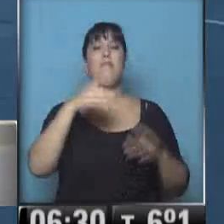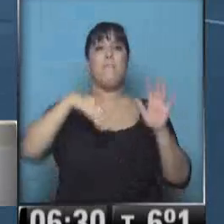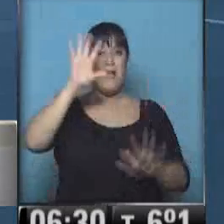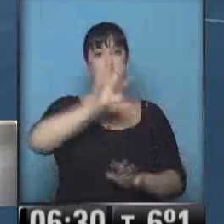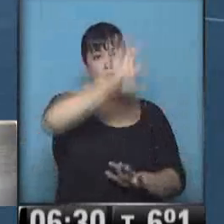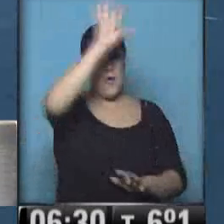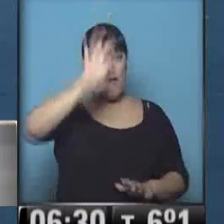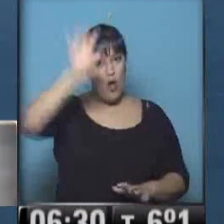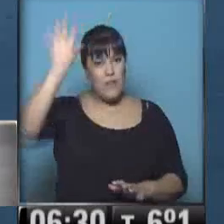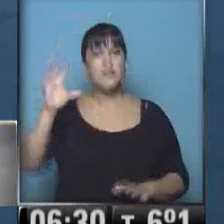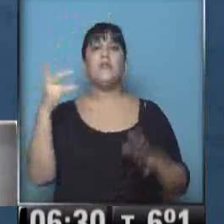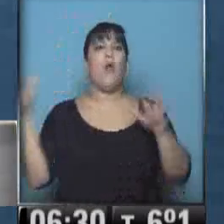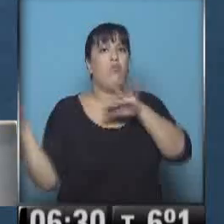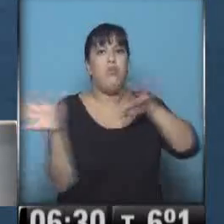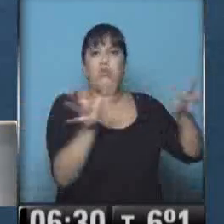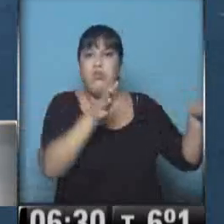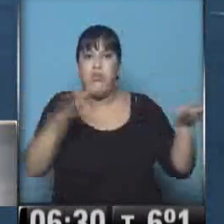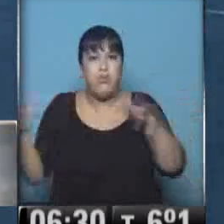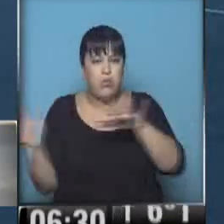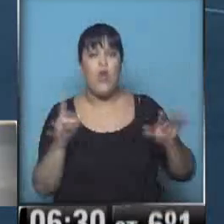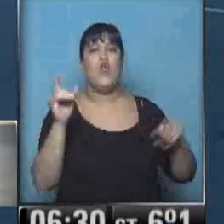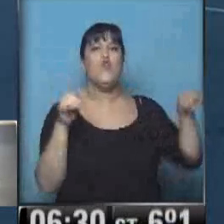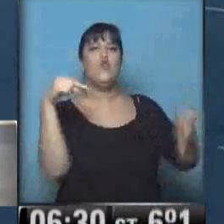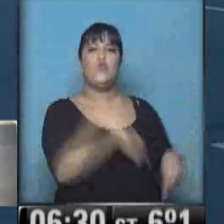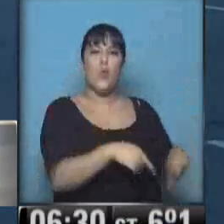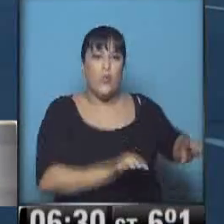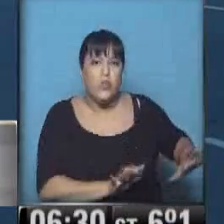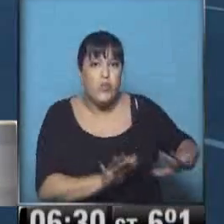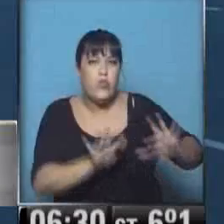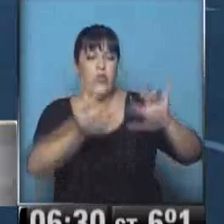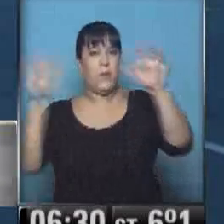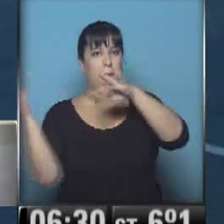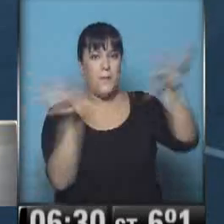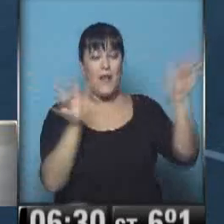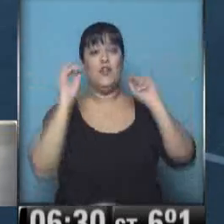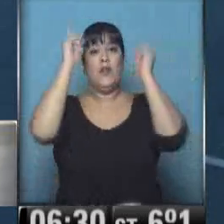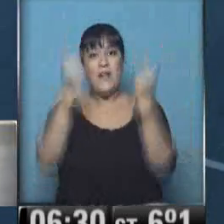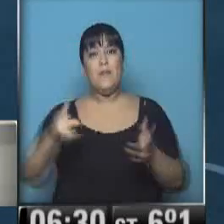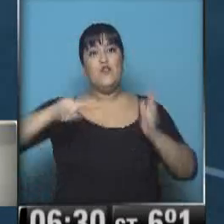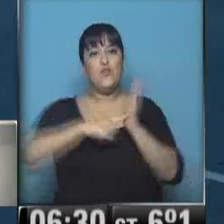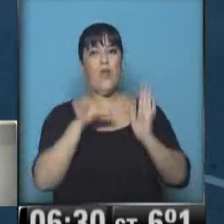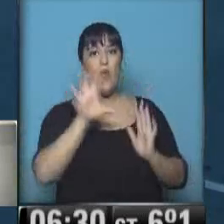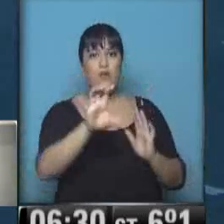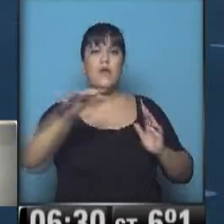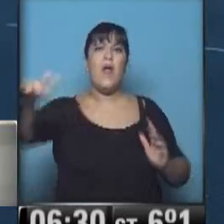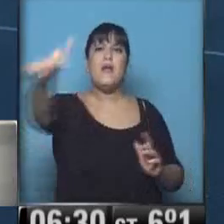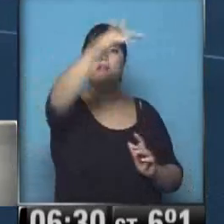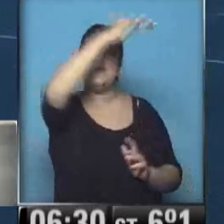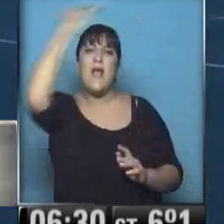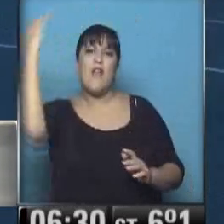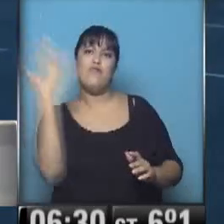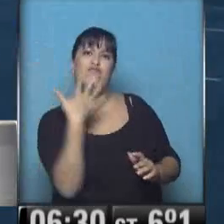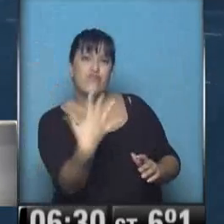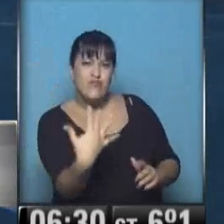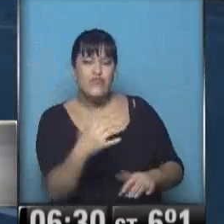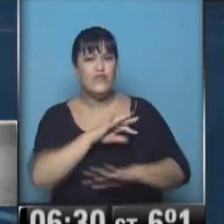provincias, está soplando el vientito sur. Y en la ciudad de Buenos Aires, ¡qué cielazo!